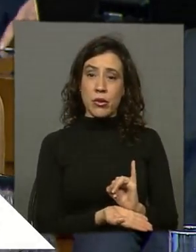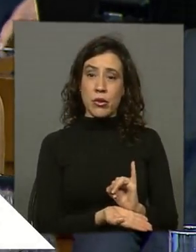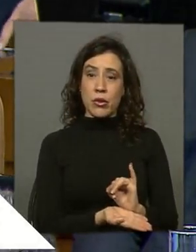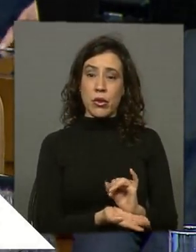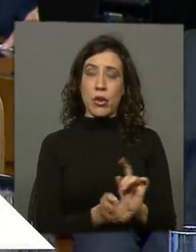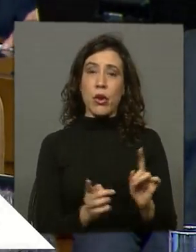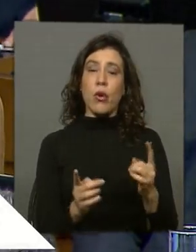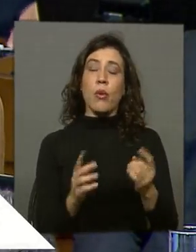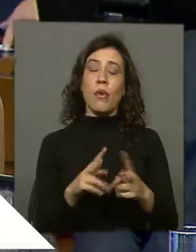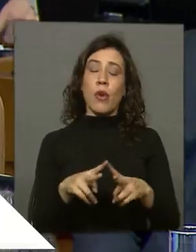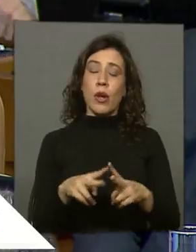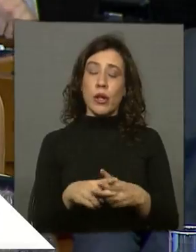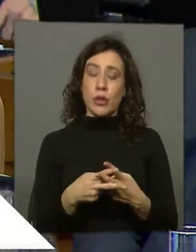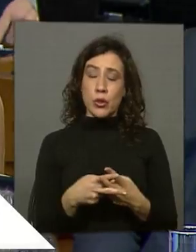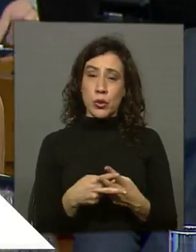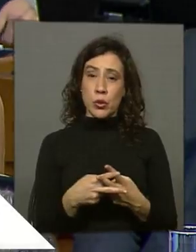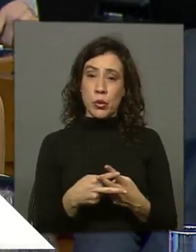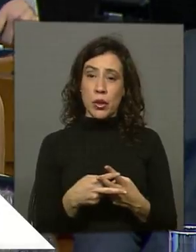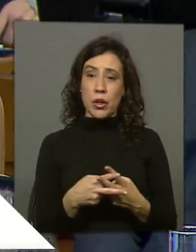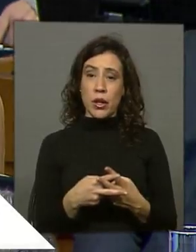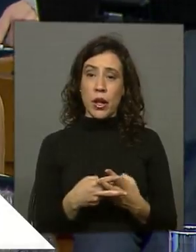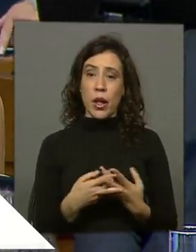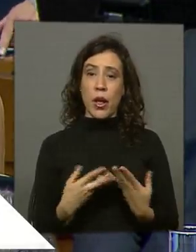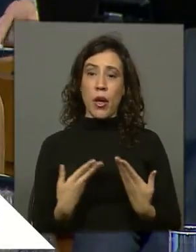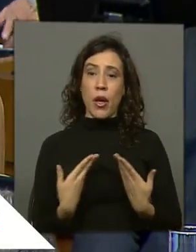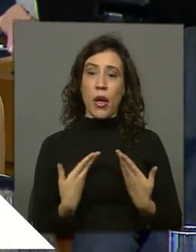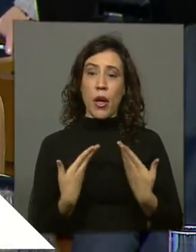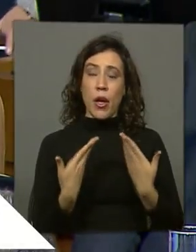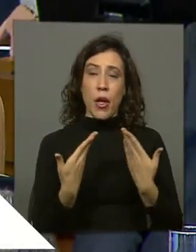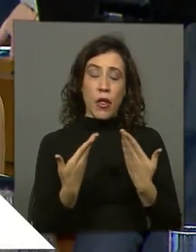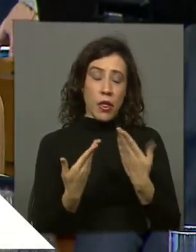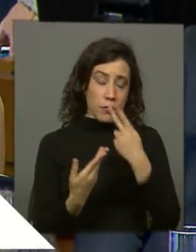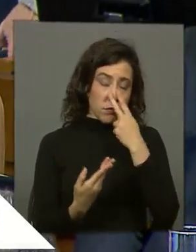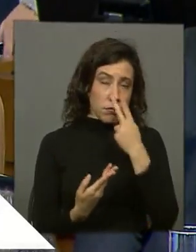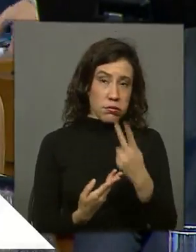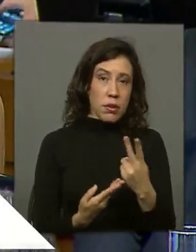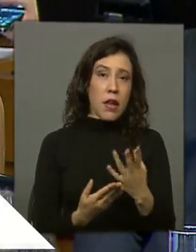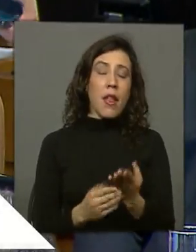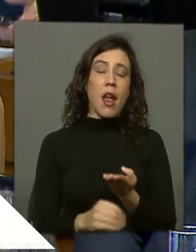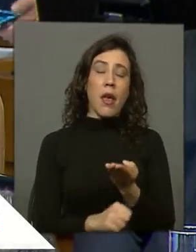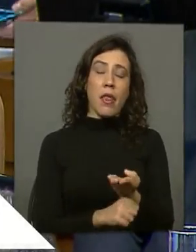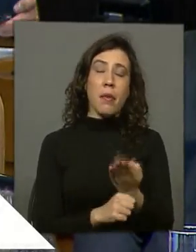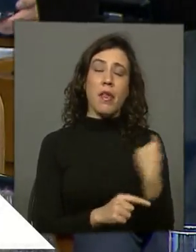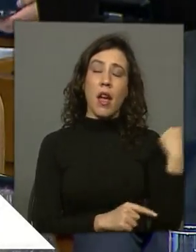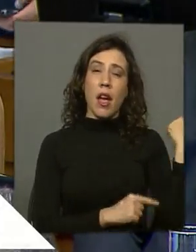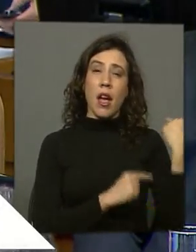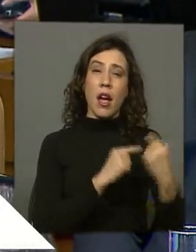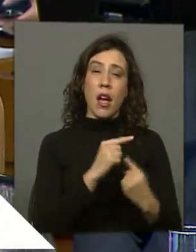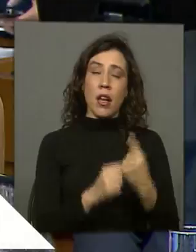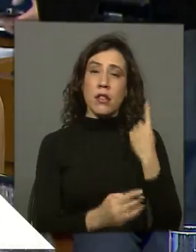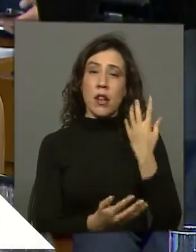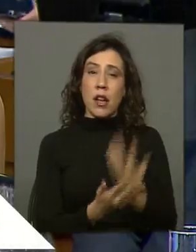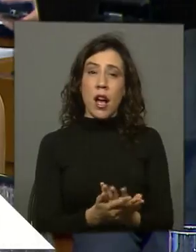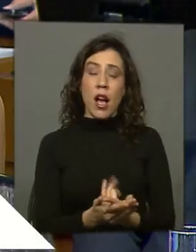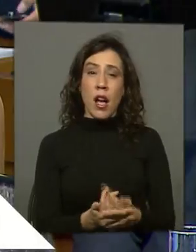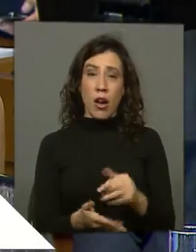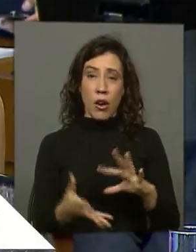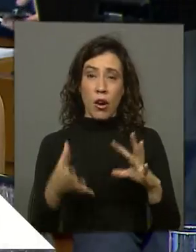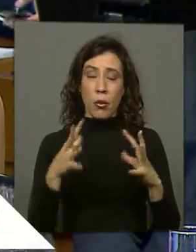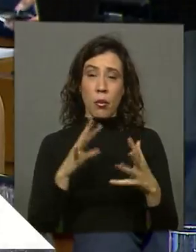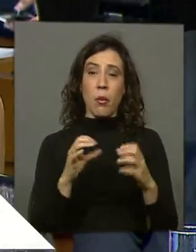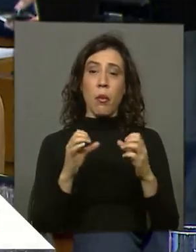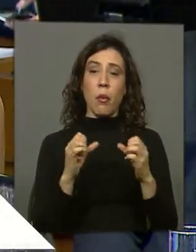instrumento señor presidente que dé el ancho que dé cuenta de la demanda histórica que tenemos y de la deuda que tenemos con este mundo